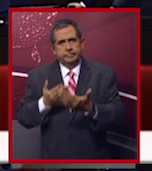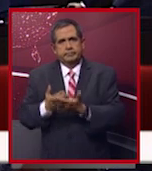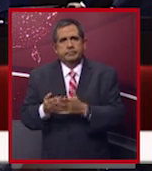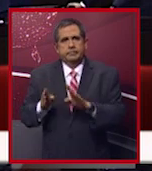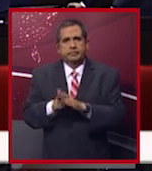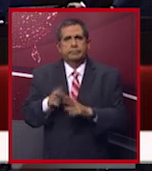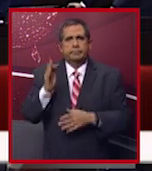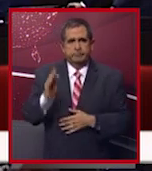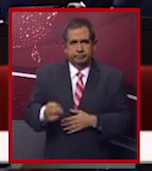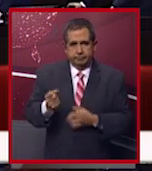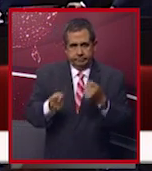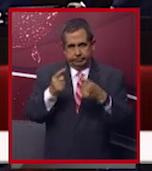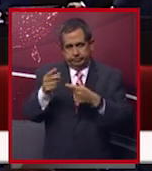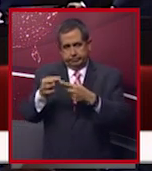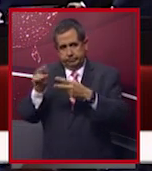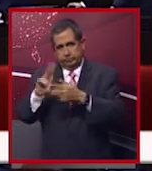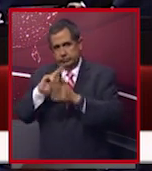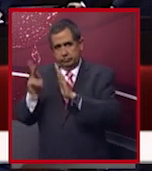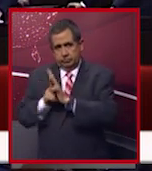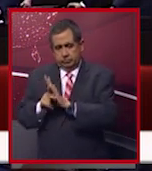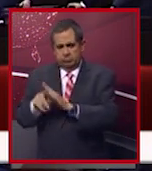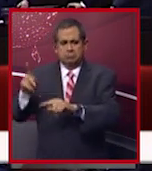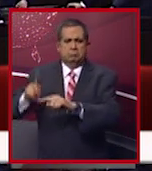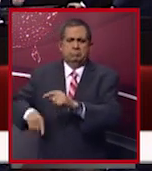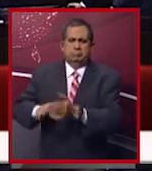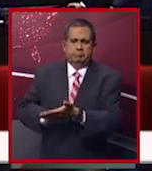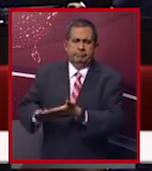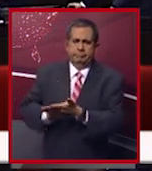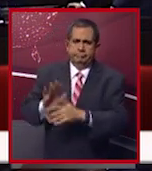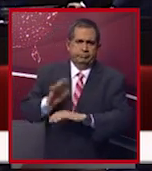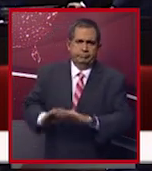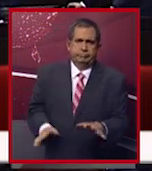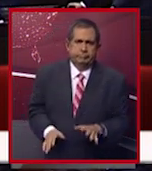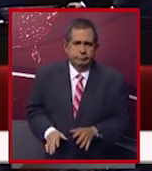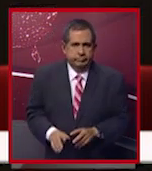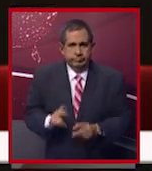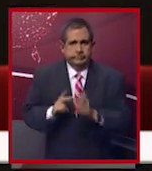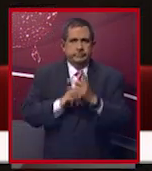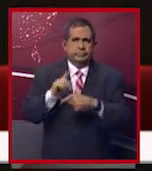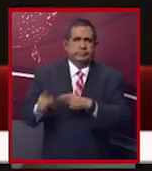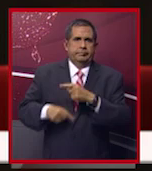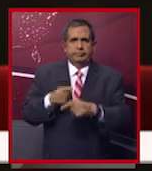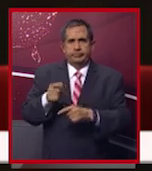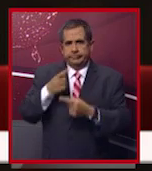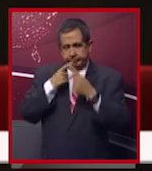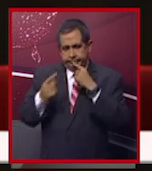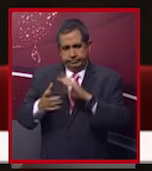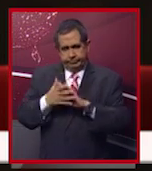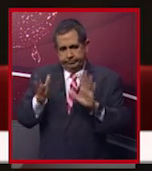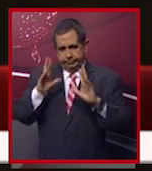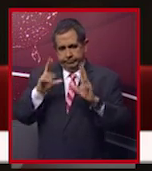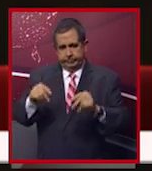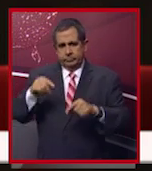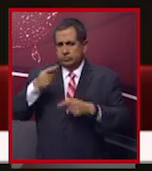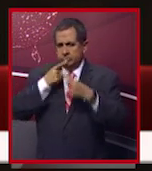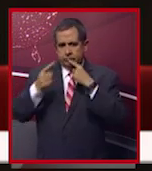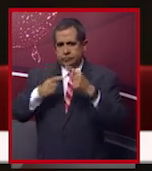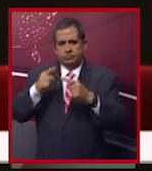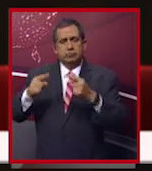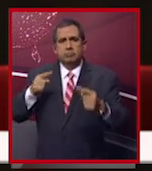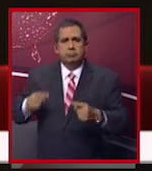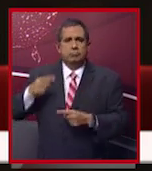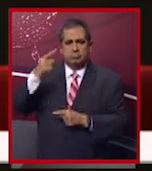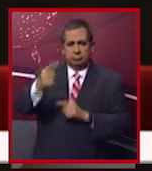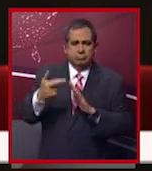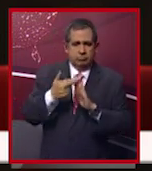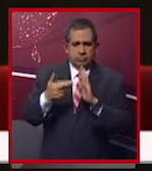iniciativas aceptó que los artículos no aprobados fueran desechados, ya no se van a volver a discutir en este periodo de sesiones, así lo indica